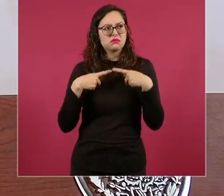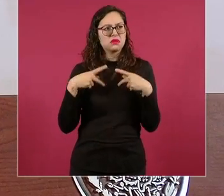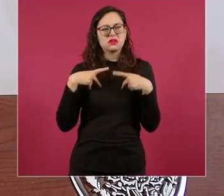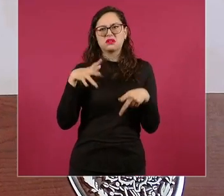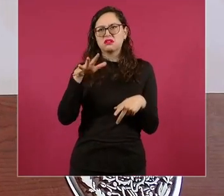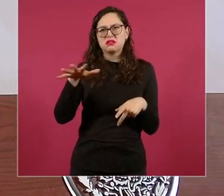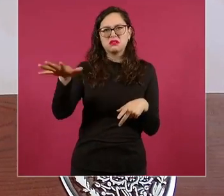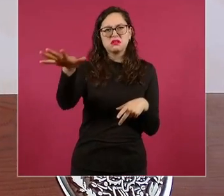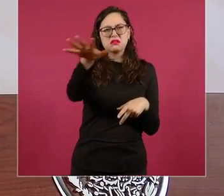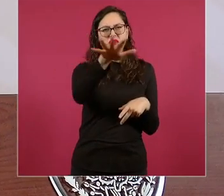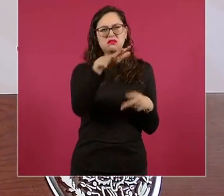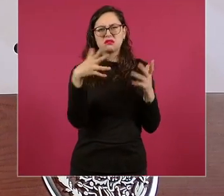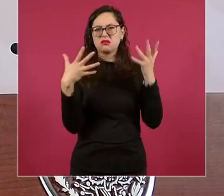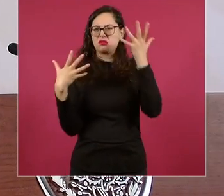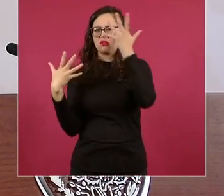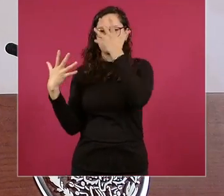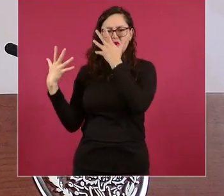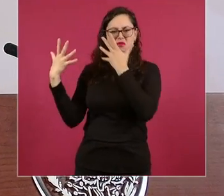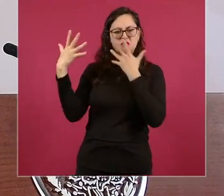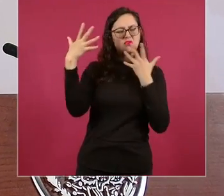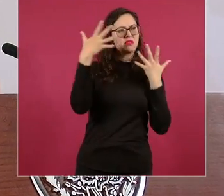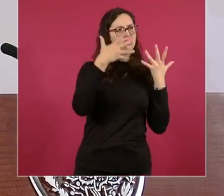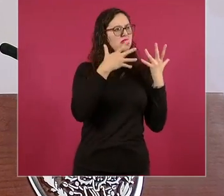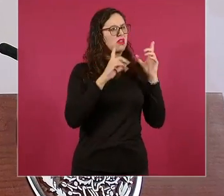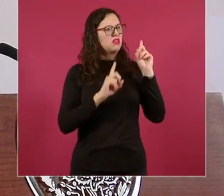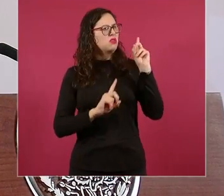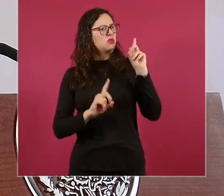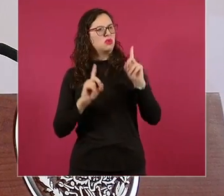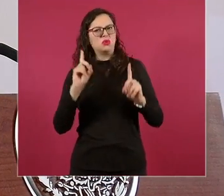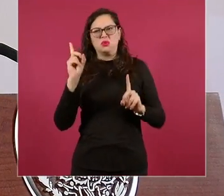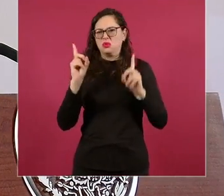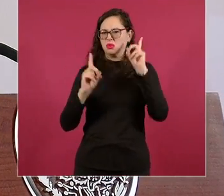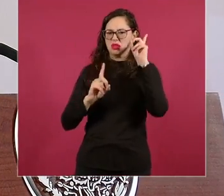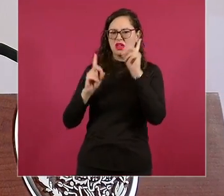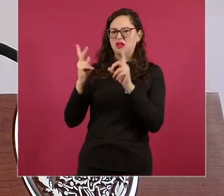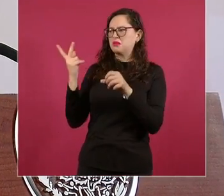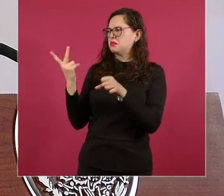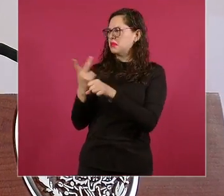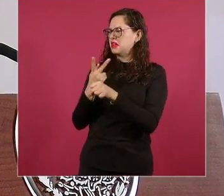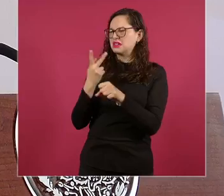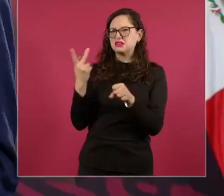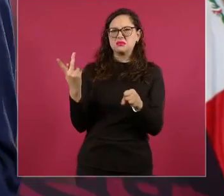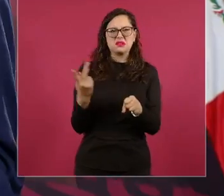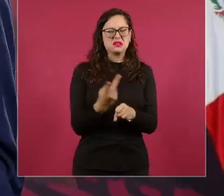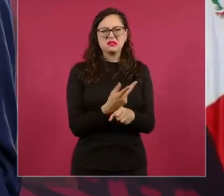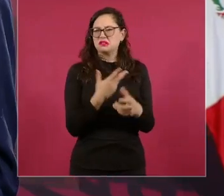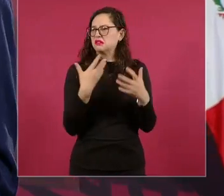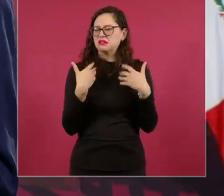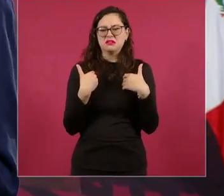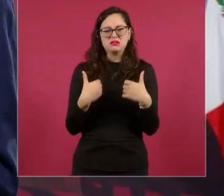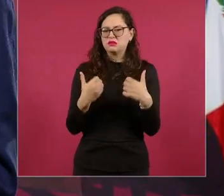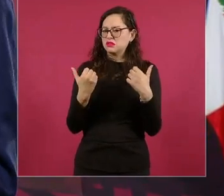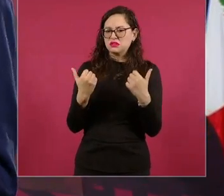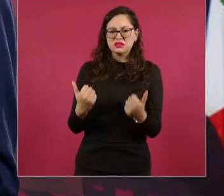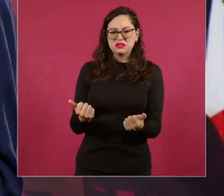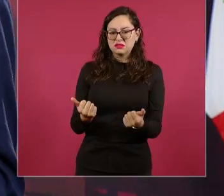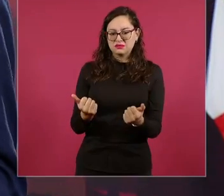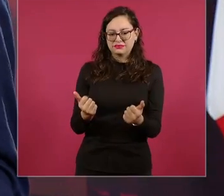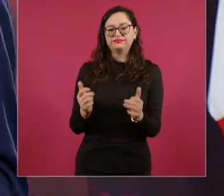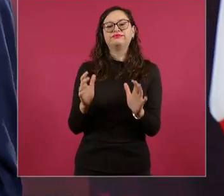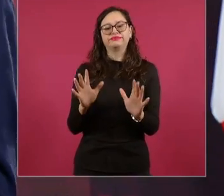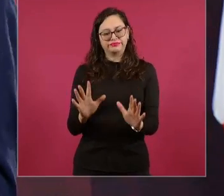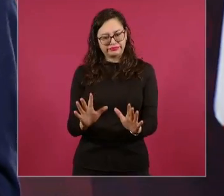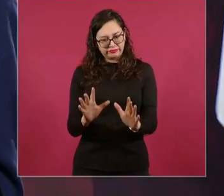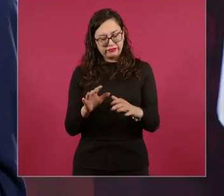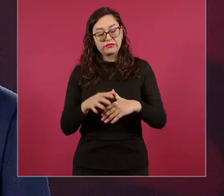Ya ayer hablé cómo hemos venido limpiando el Poder Ejecutivo, el Poder